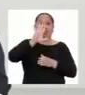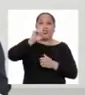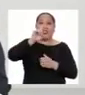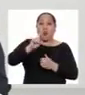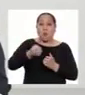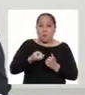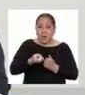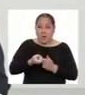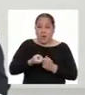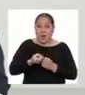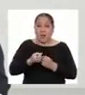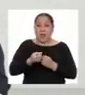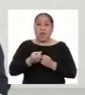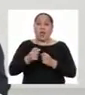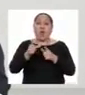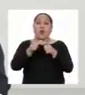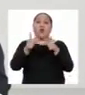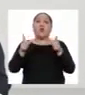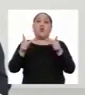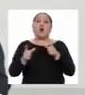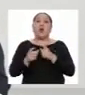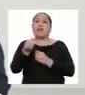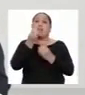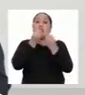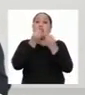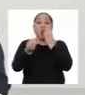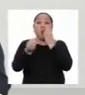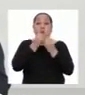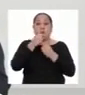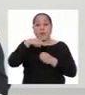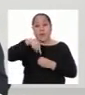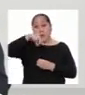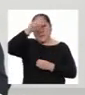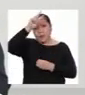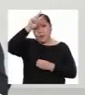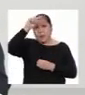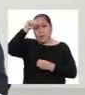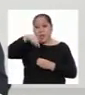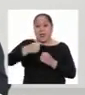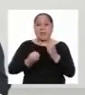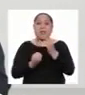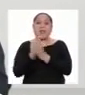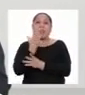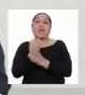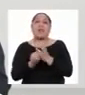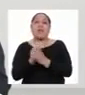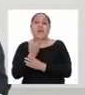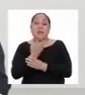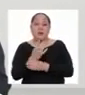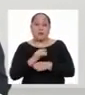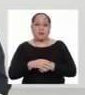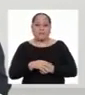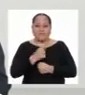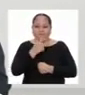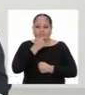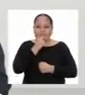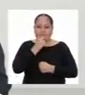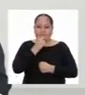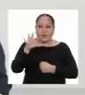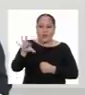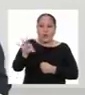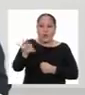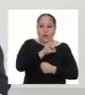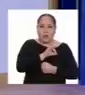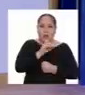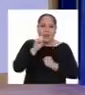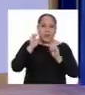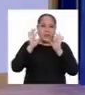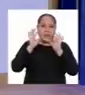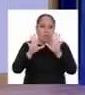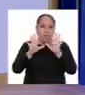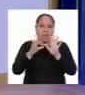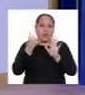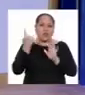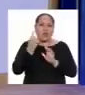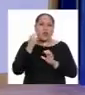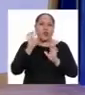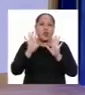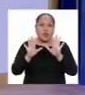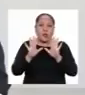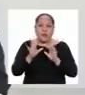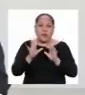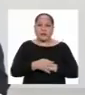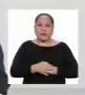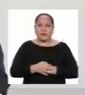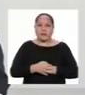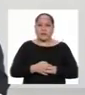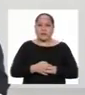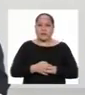de comida peruana en Arequipa y se requiere extraer una muestra de solo 10 de ellos. ¿Cómo